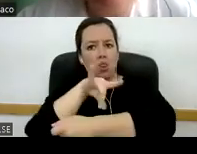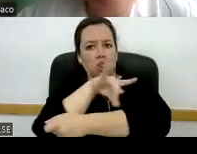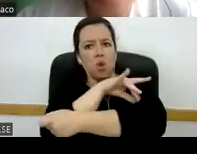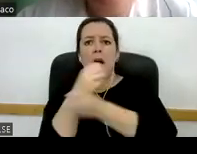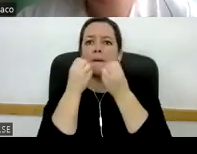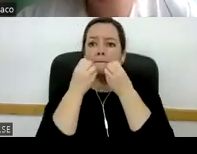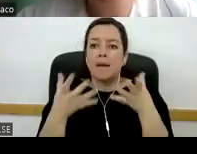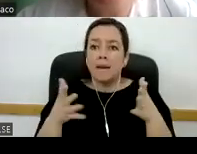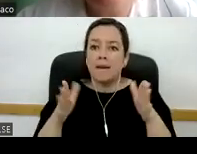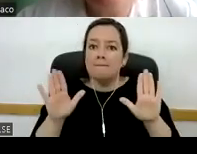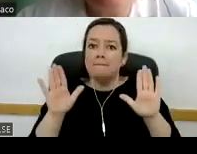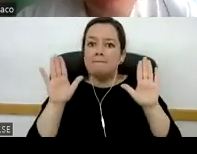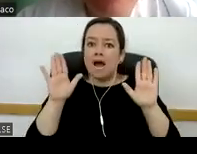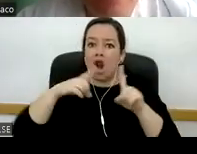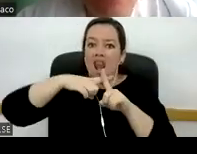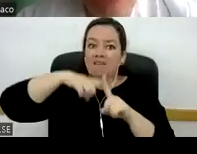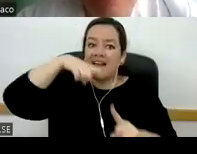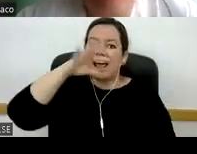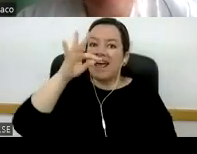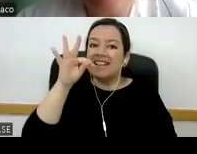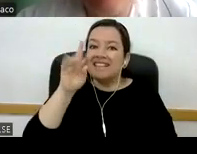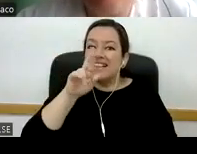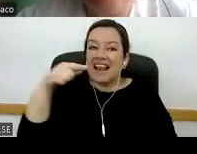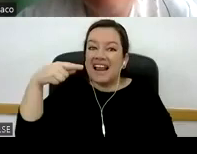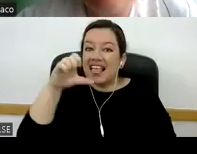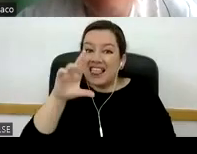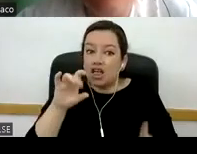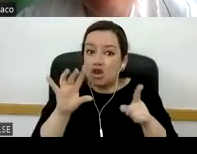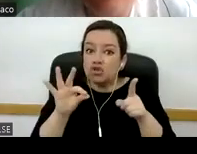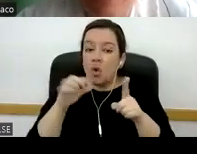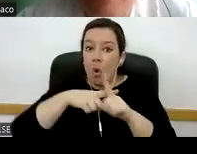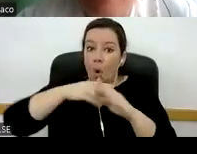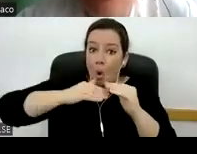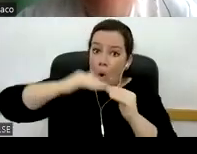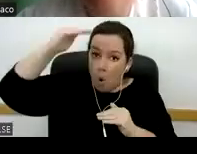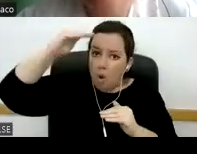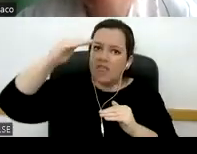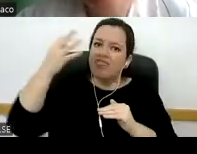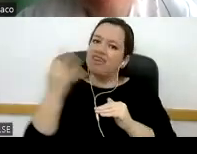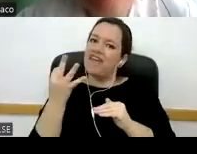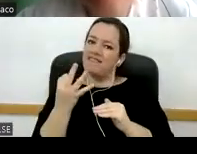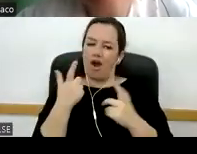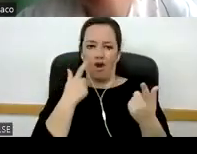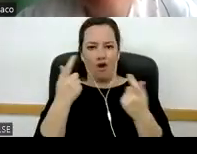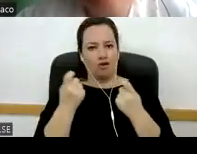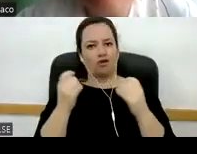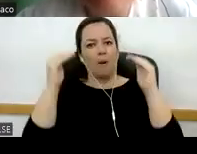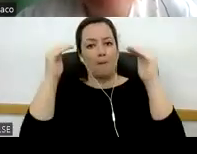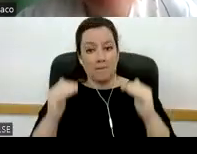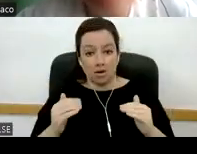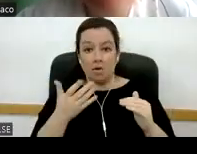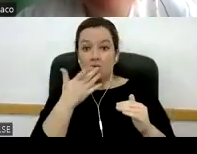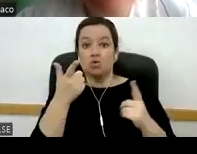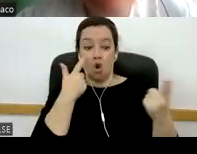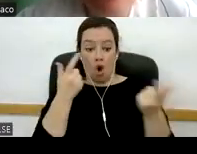menos bien, pero tenemos un nivel elevado de triglicéridos. Vale, pues una actuación sobre los triglicéridos puede comportar,